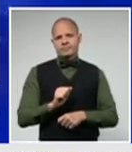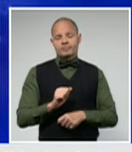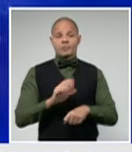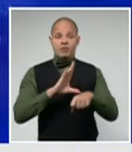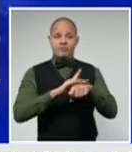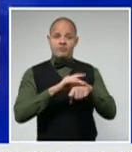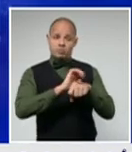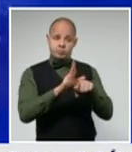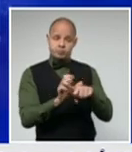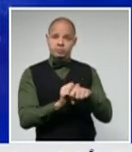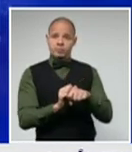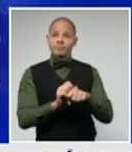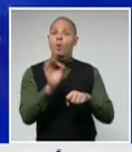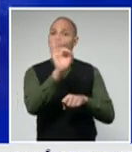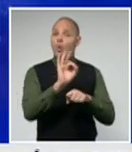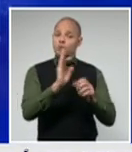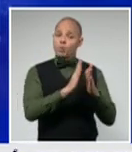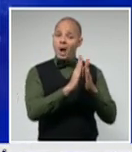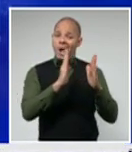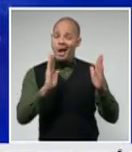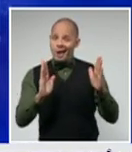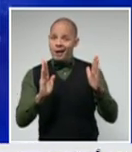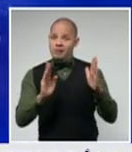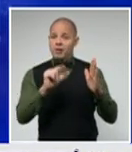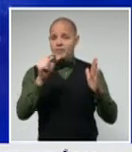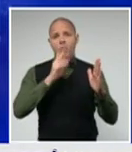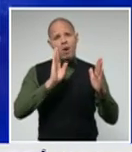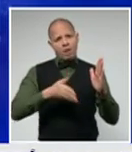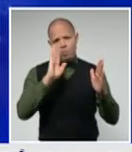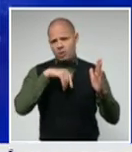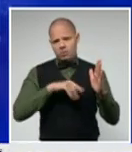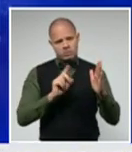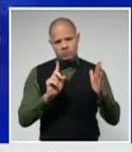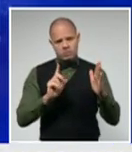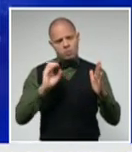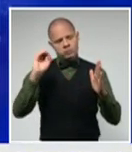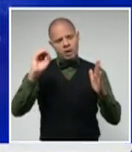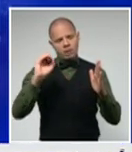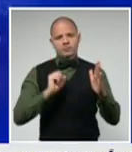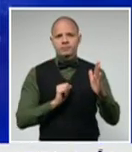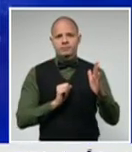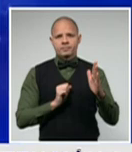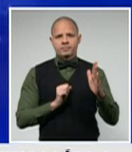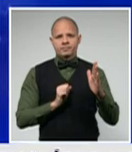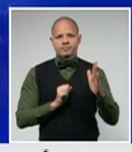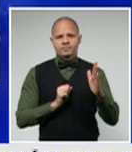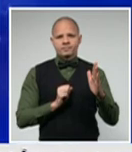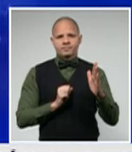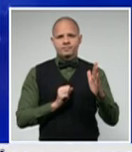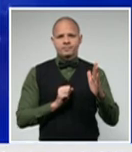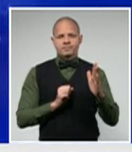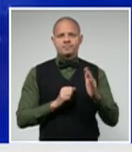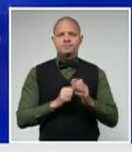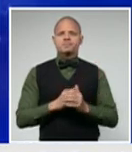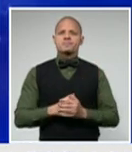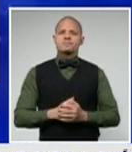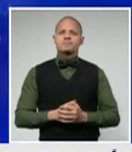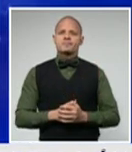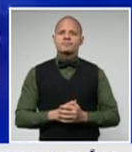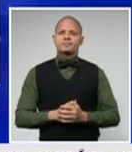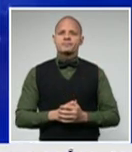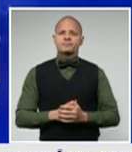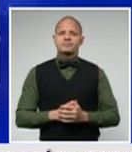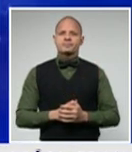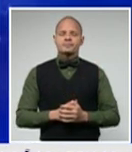que lamentar ningún fallecimiento, por lo tanto la letalidad se mantiene en 0 y esperamos que con